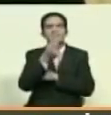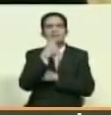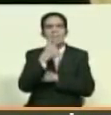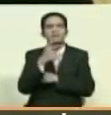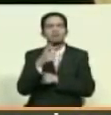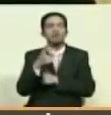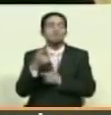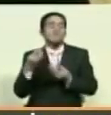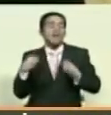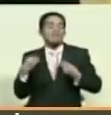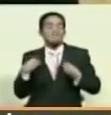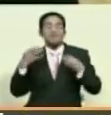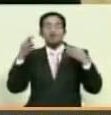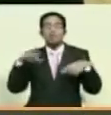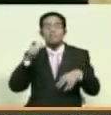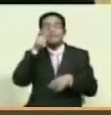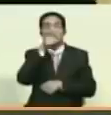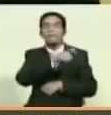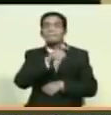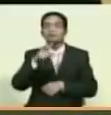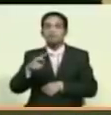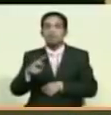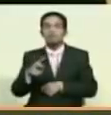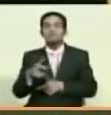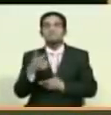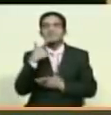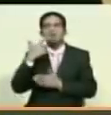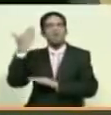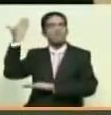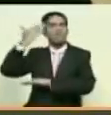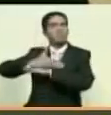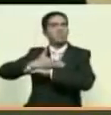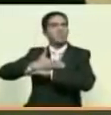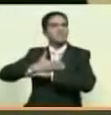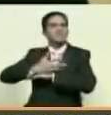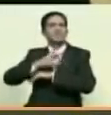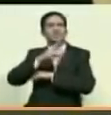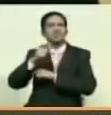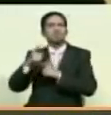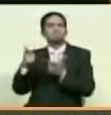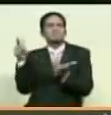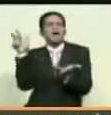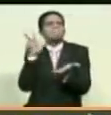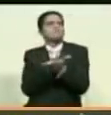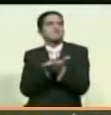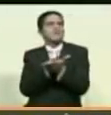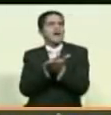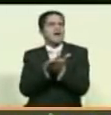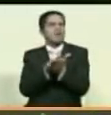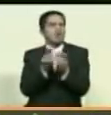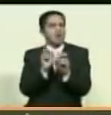pueblos donde aplican este tipo de medidas que no son legales, o no están avaladas por el Consejo de Seguridad de Naciones